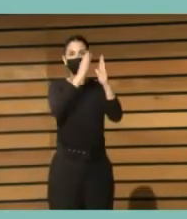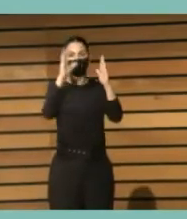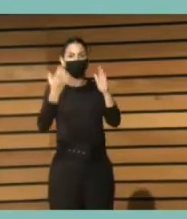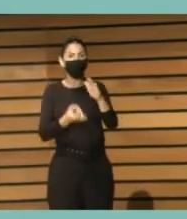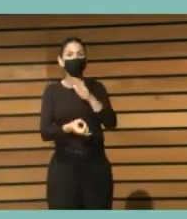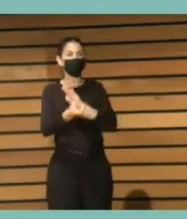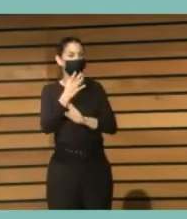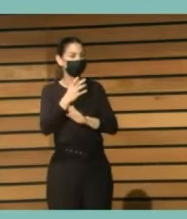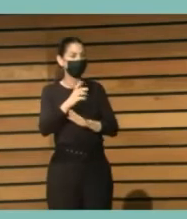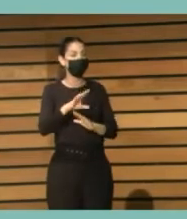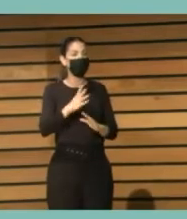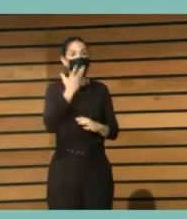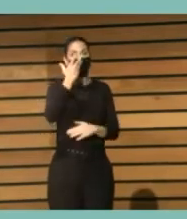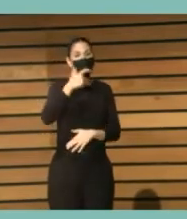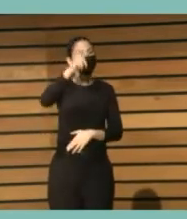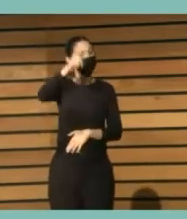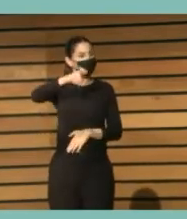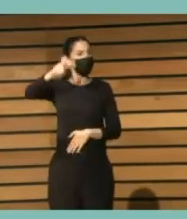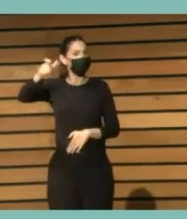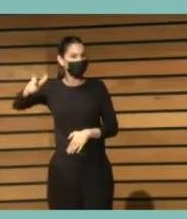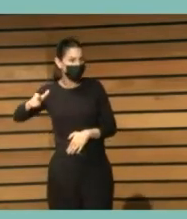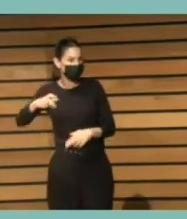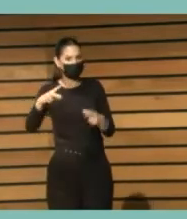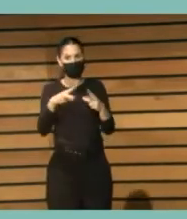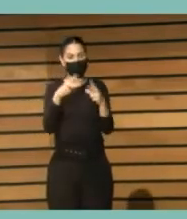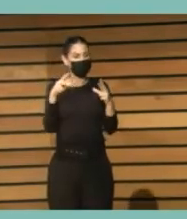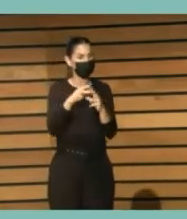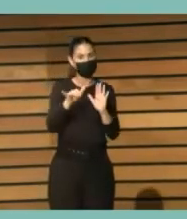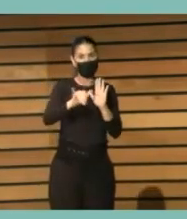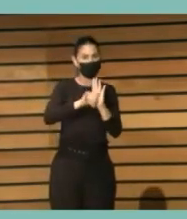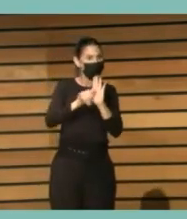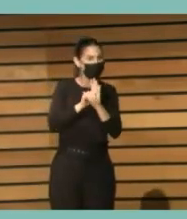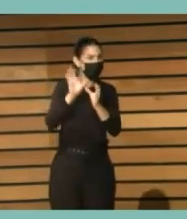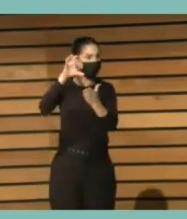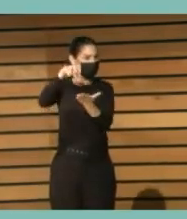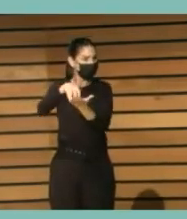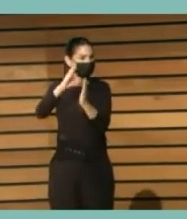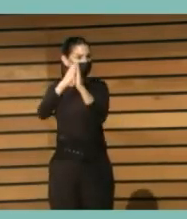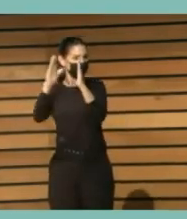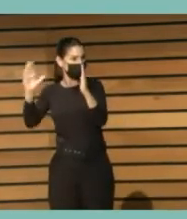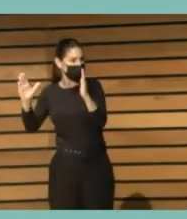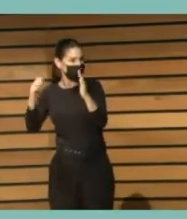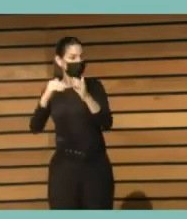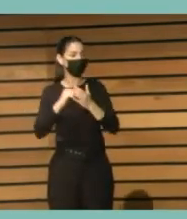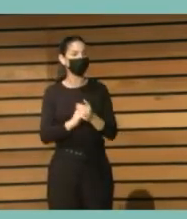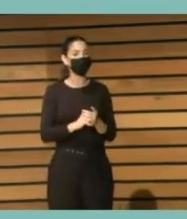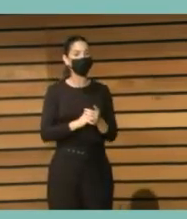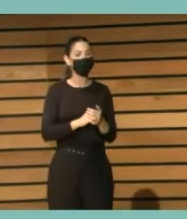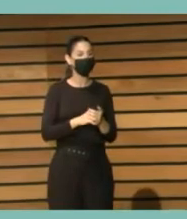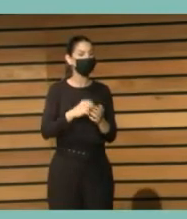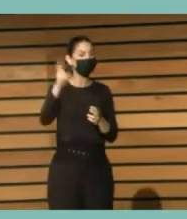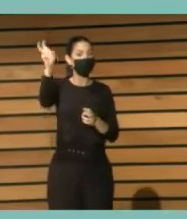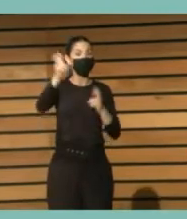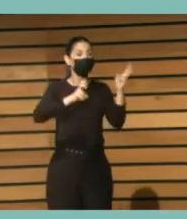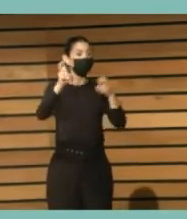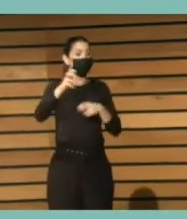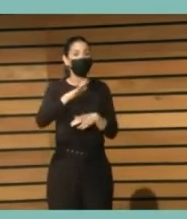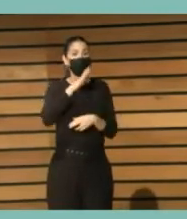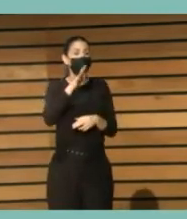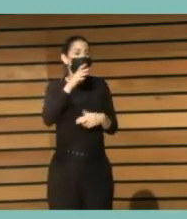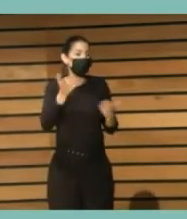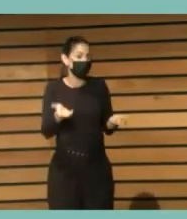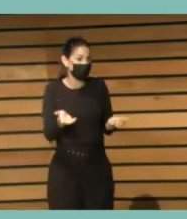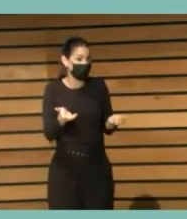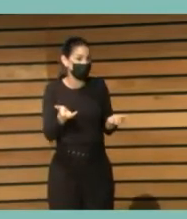público. Nos permite conocer estos públicos ocultos que son mucho más fáciles de atraer y no vienen porque tienen una representación de